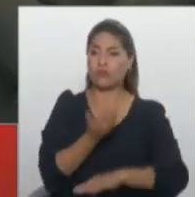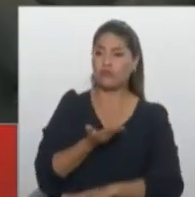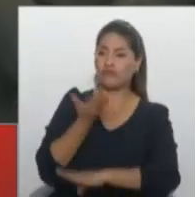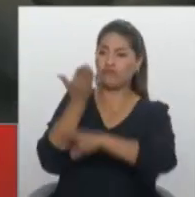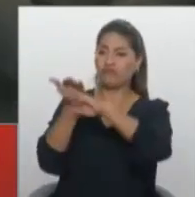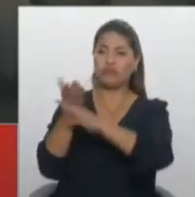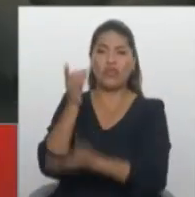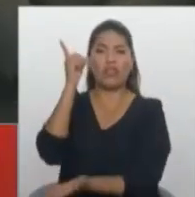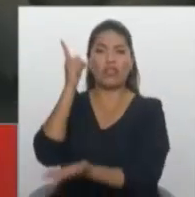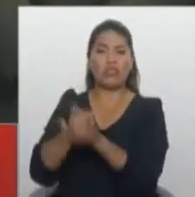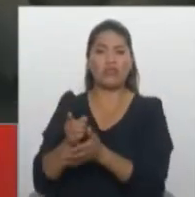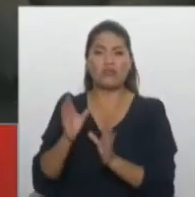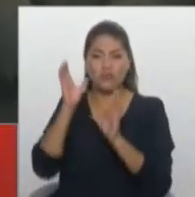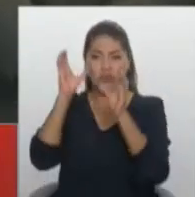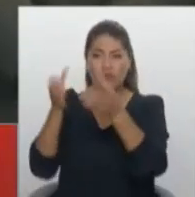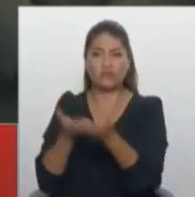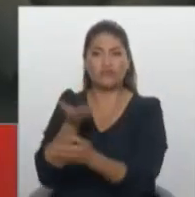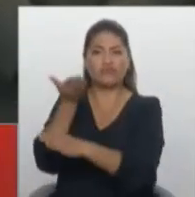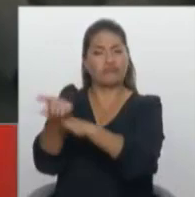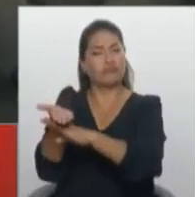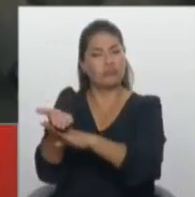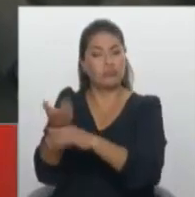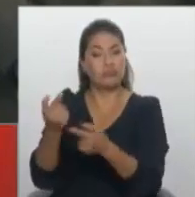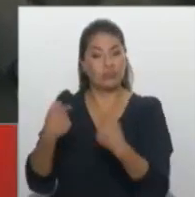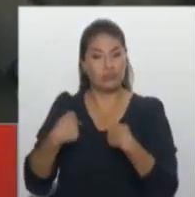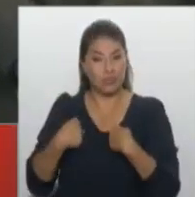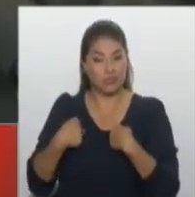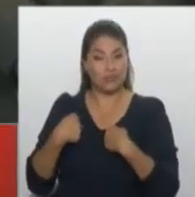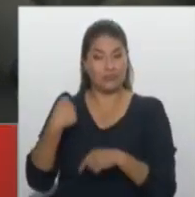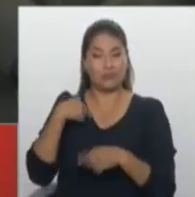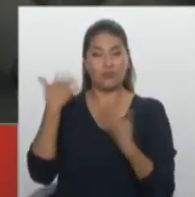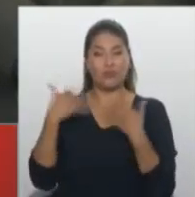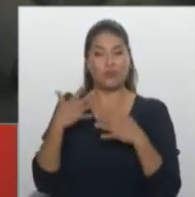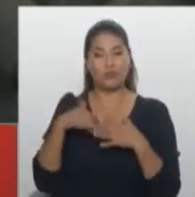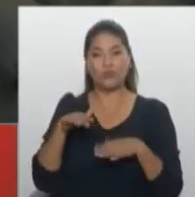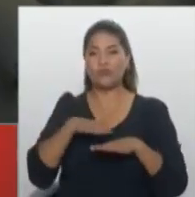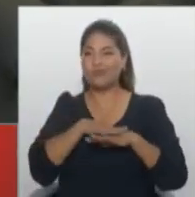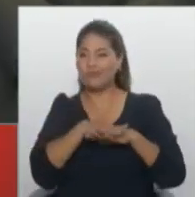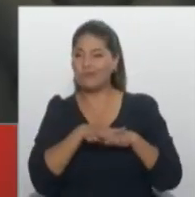lo más importante, comparte nuestra información. Con nosotros será hasta la próxima. Tupananchiscama.